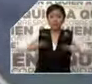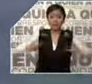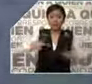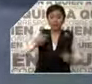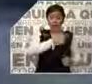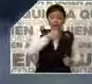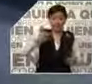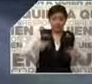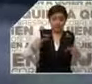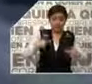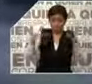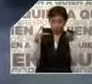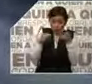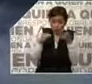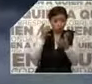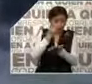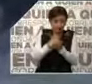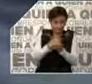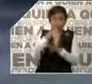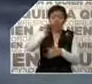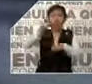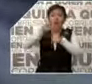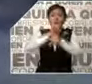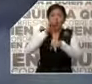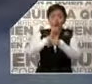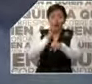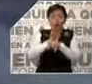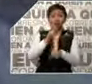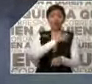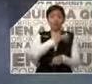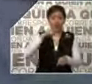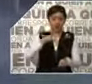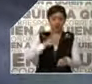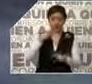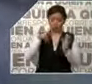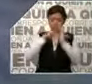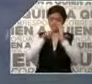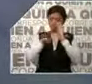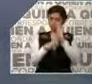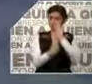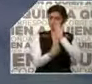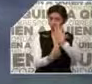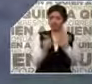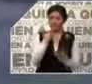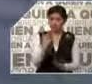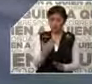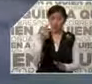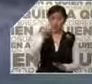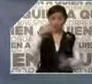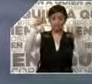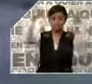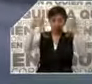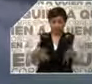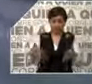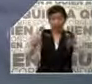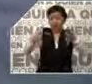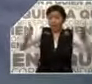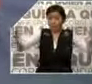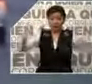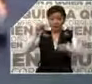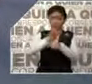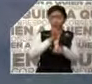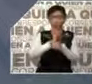de los pasajeros. El automóvil debe cumplir con especificaciones técnicas para hacerlo. No debe exceder el peso y dimensiones del auto y,